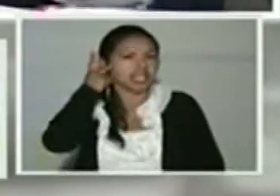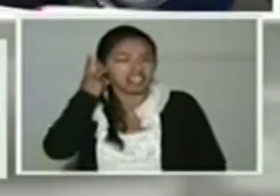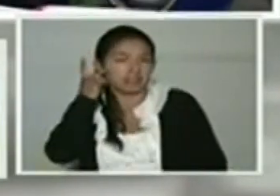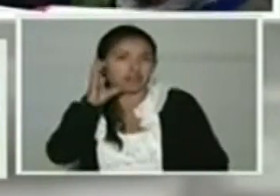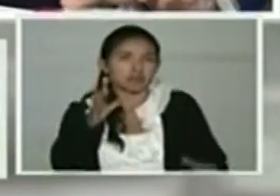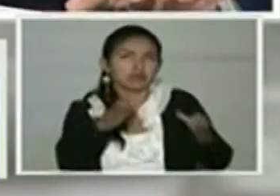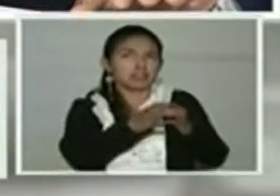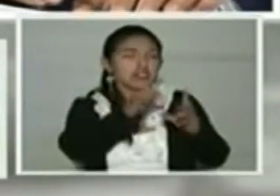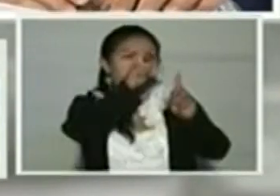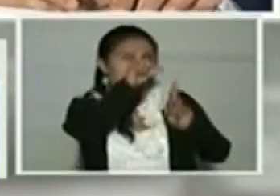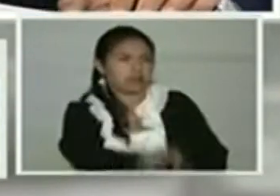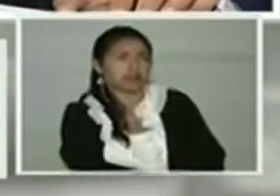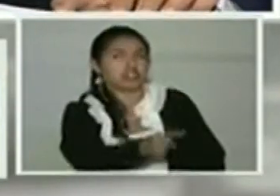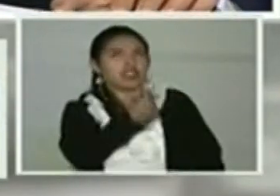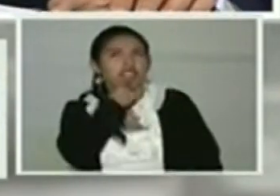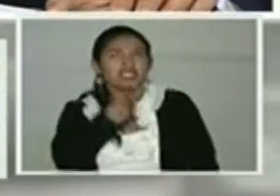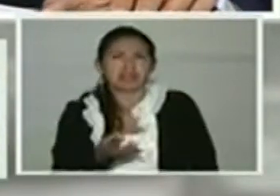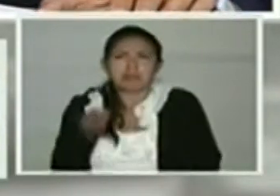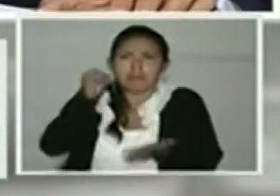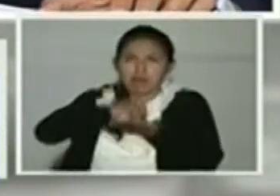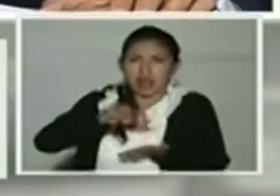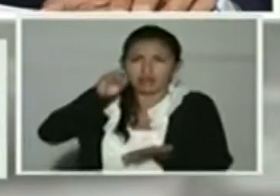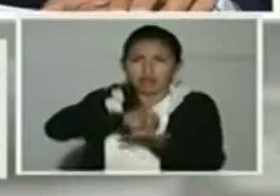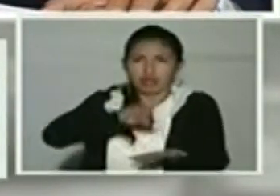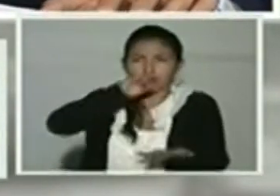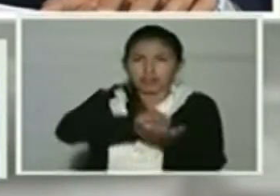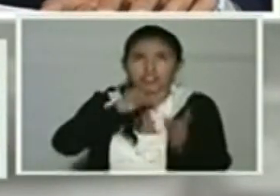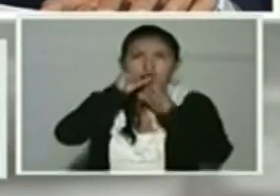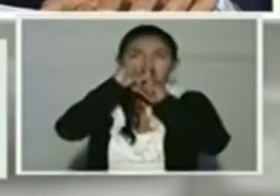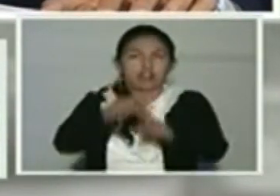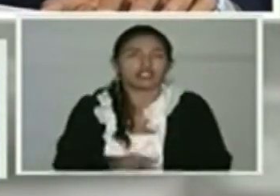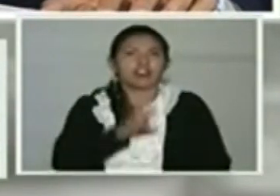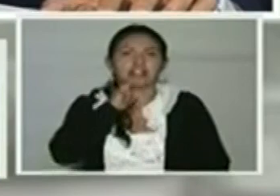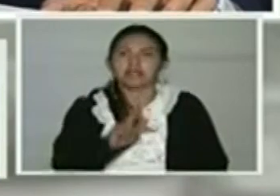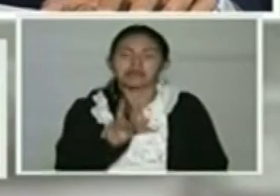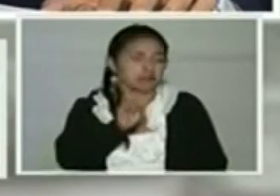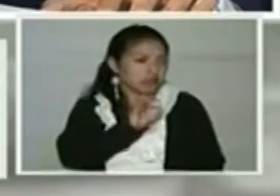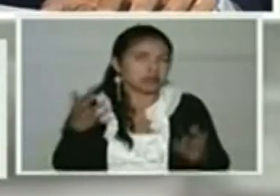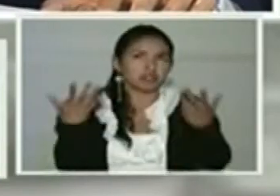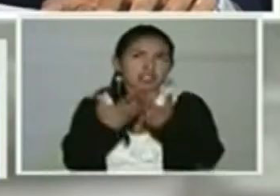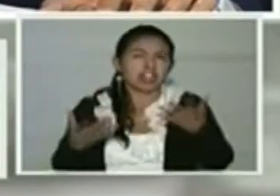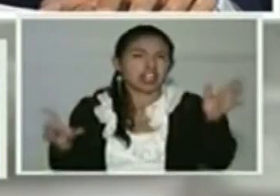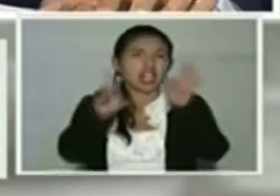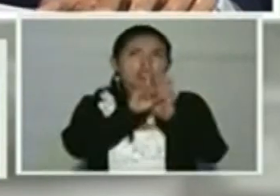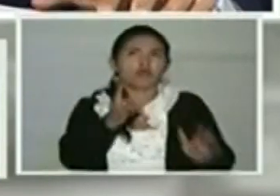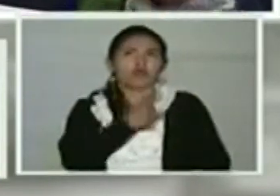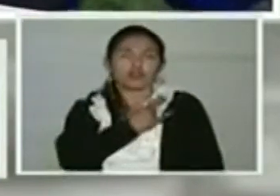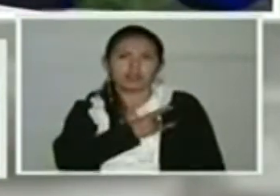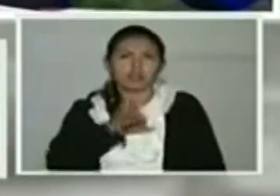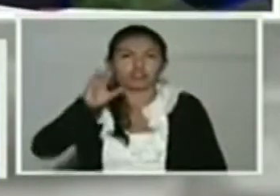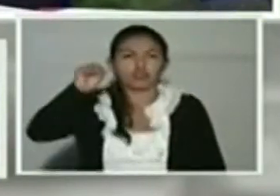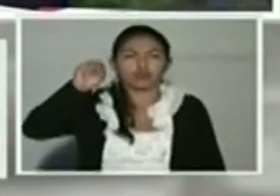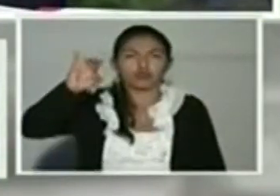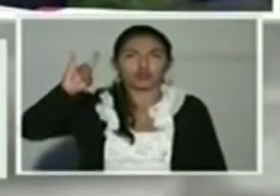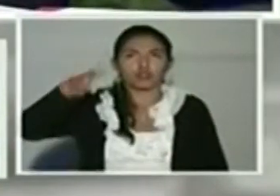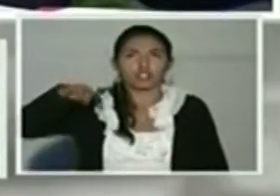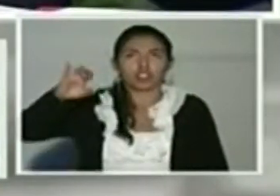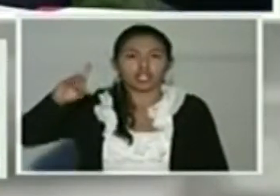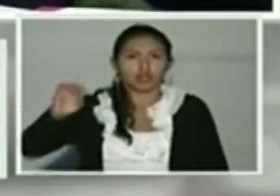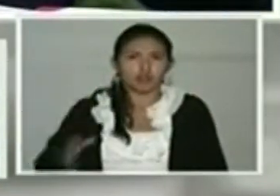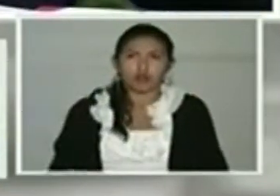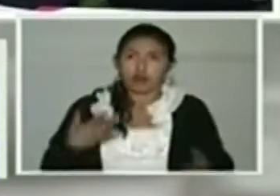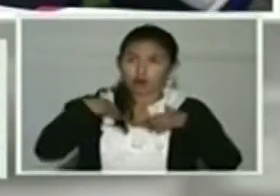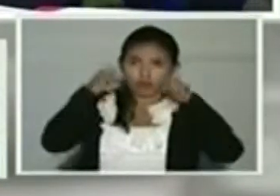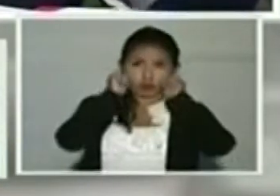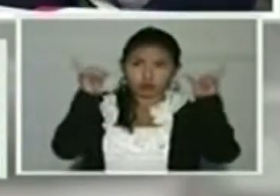ha manifestado en reiteradas oportunidades que está en desacuerdo con la ley necesaria y las uned nos sorprende que recién en